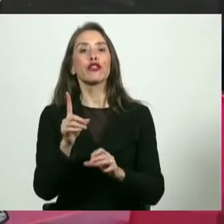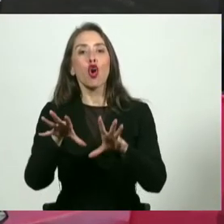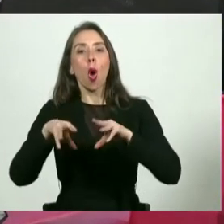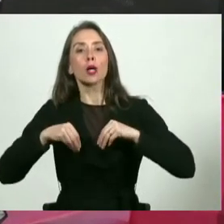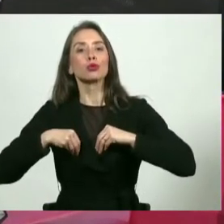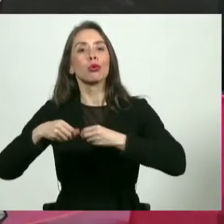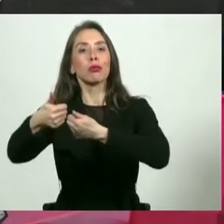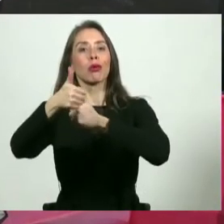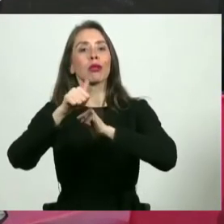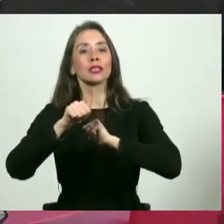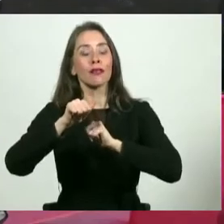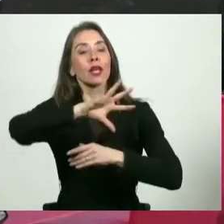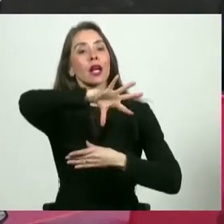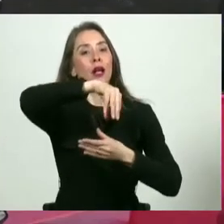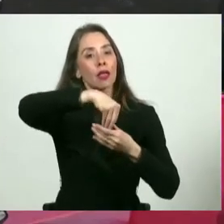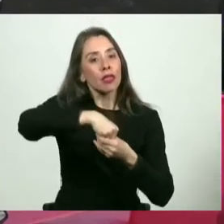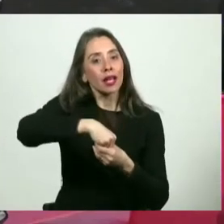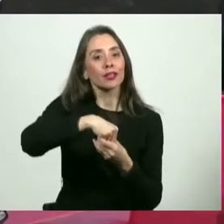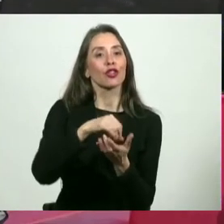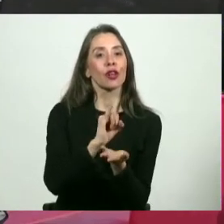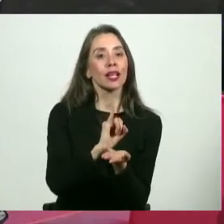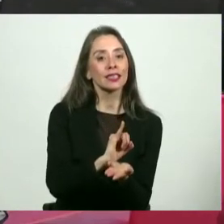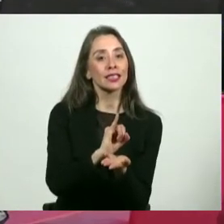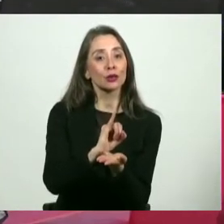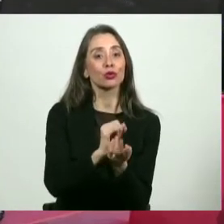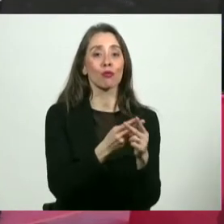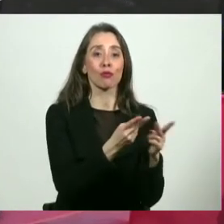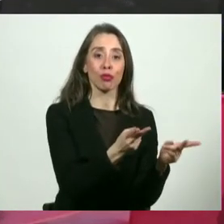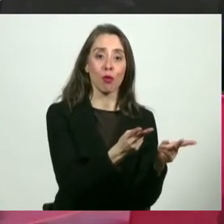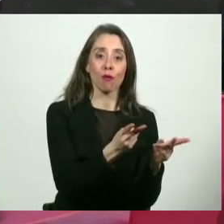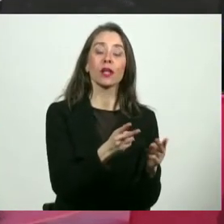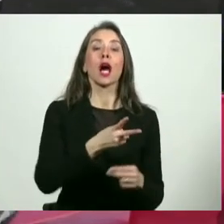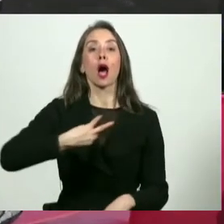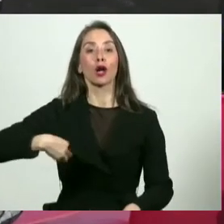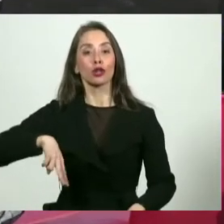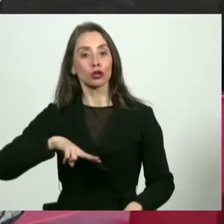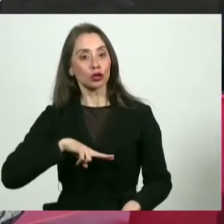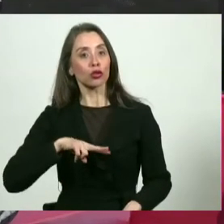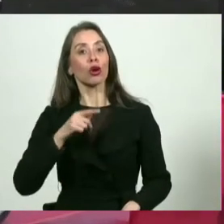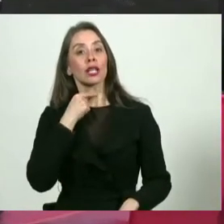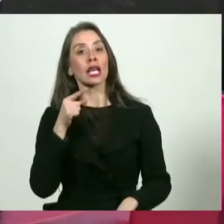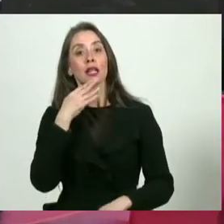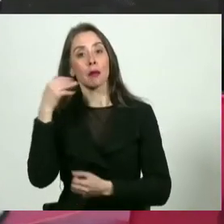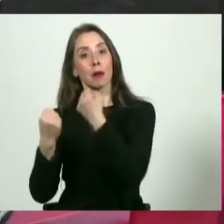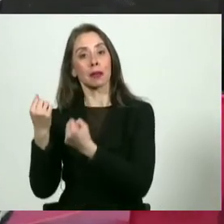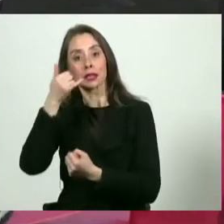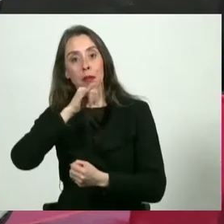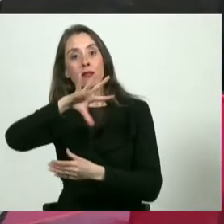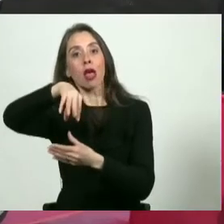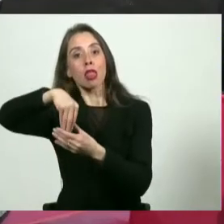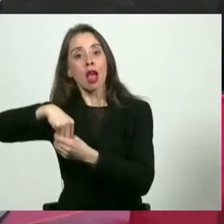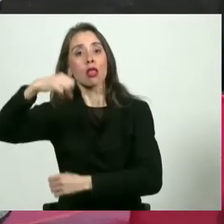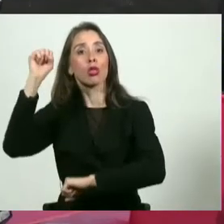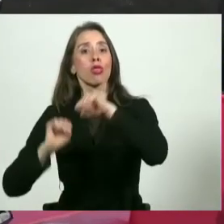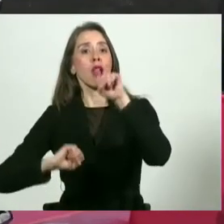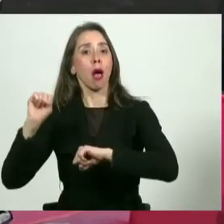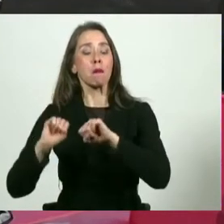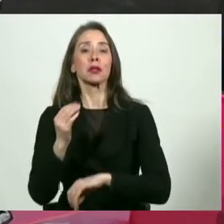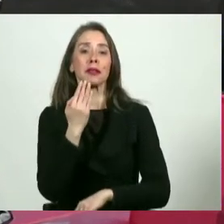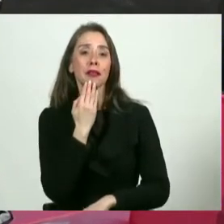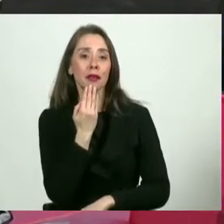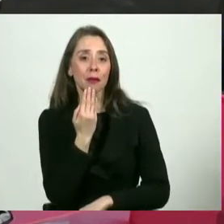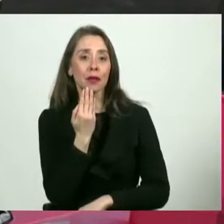estímulo, ¿ya? No solo, digamos, de obligación legal. La obligación legal puede permitir, ¿no es cierto?, la apertura, pero si no ha acompañado esto